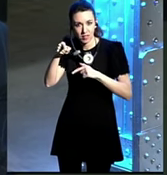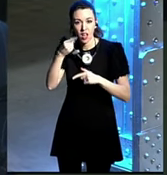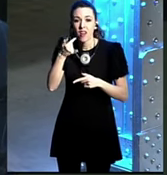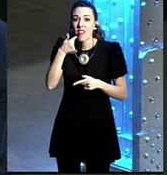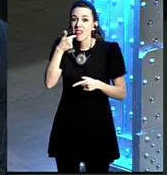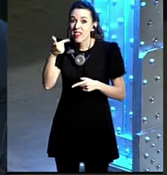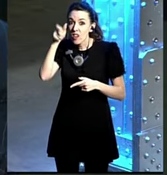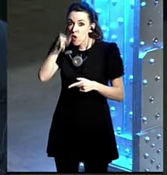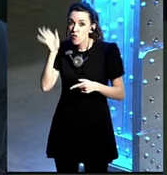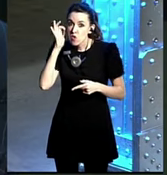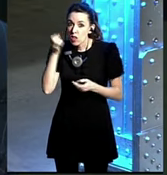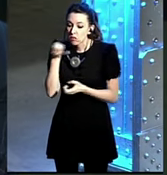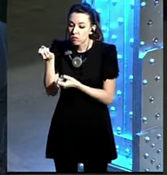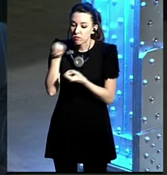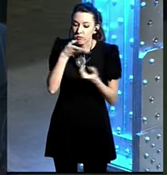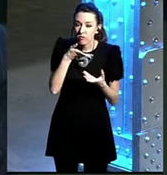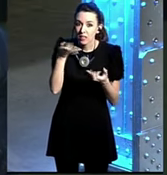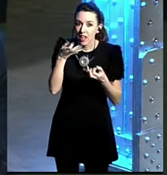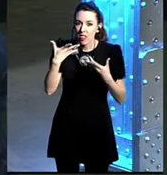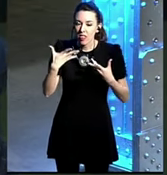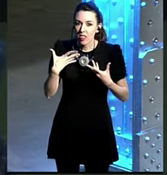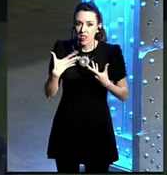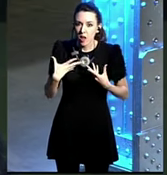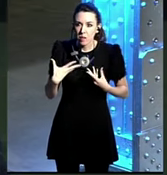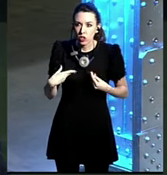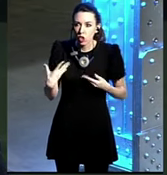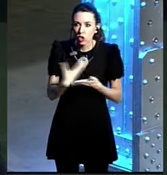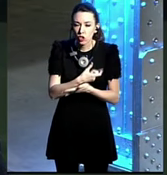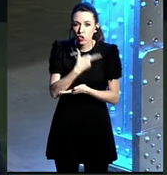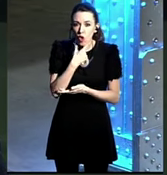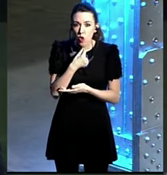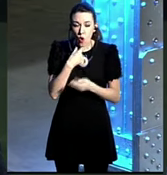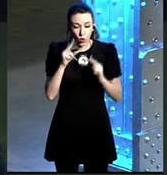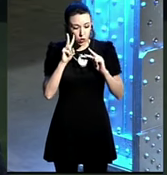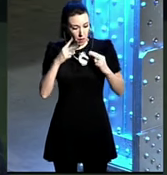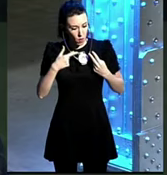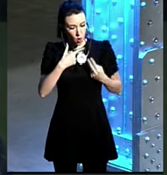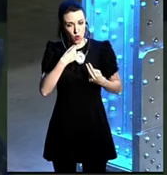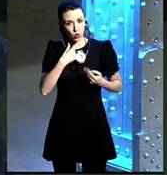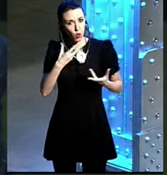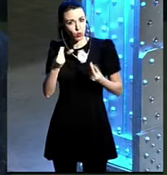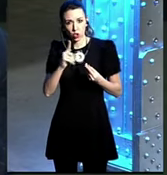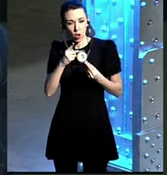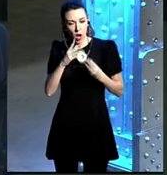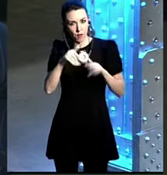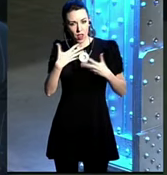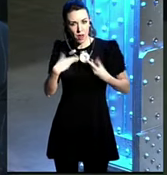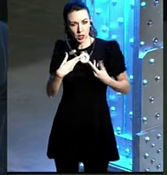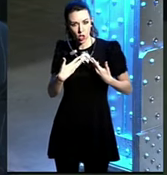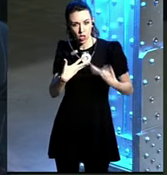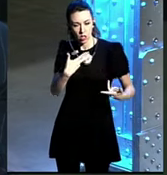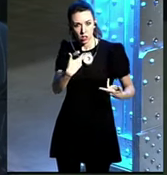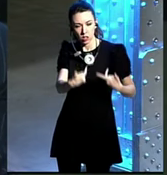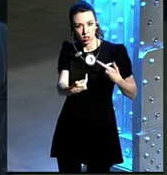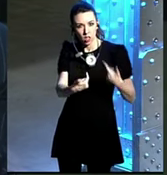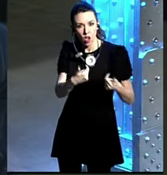la depresión te quita todo lo que te gustaba de ti mismo, que en realidad no era tanto, es realmente una